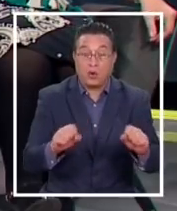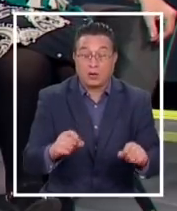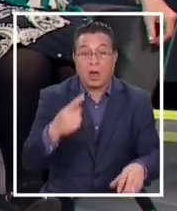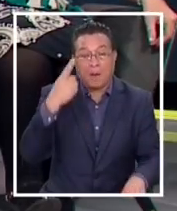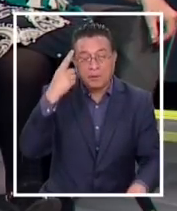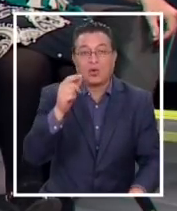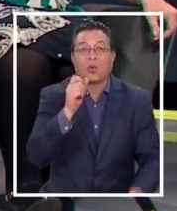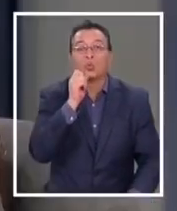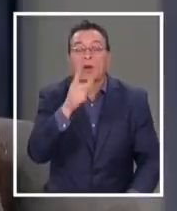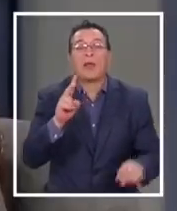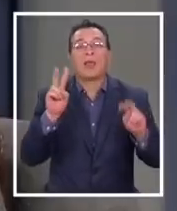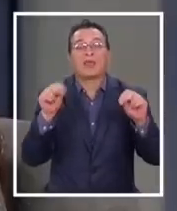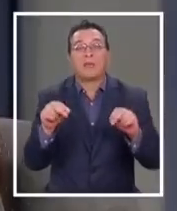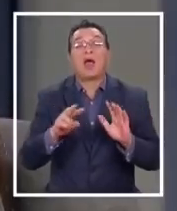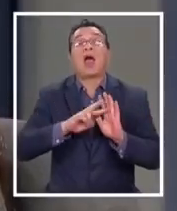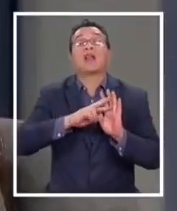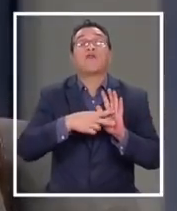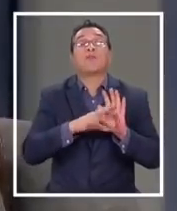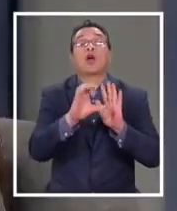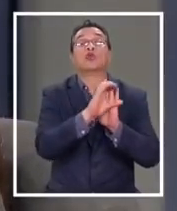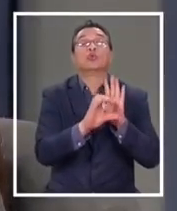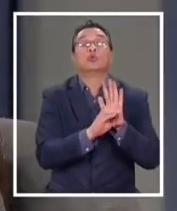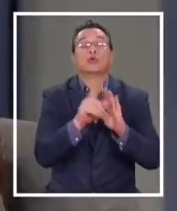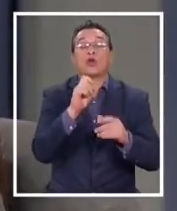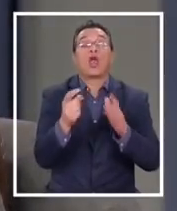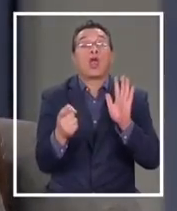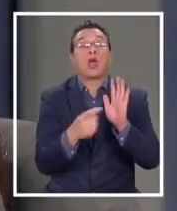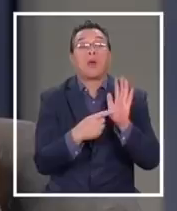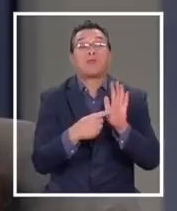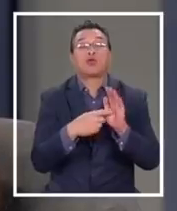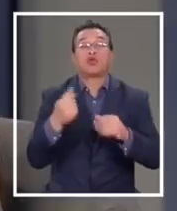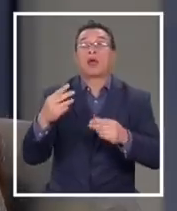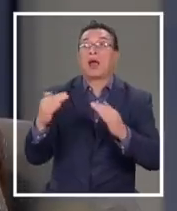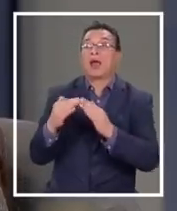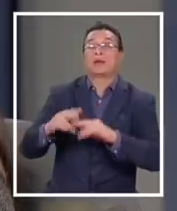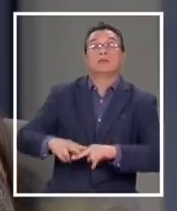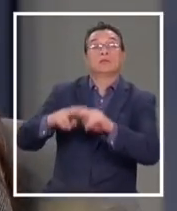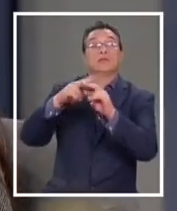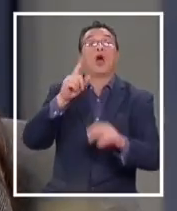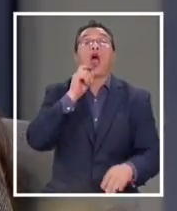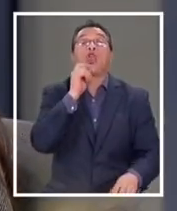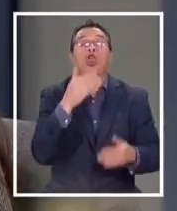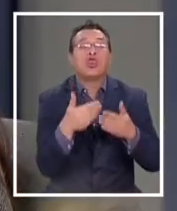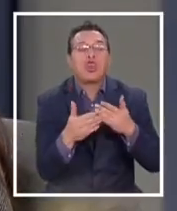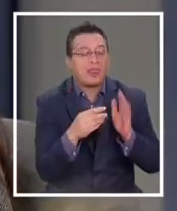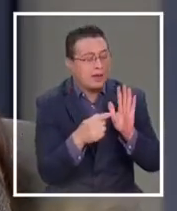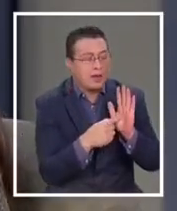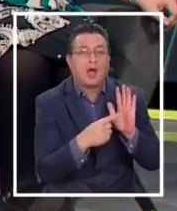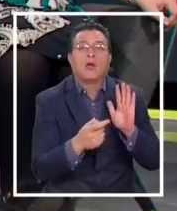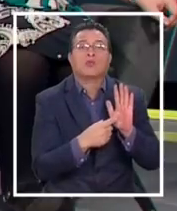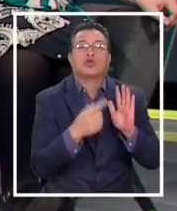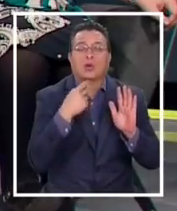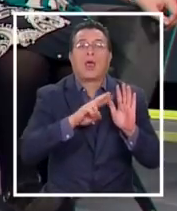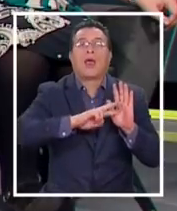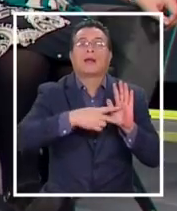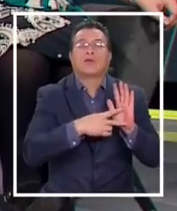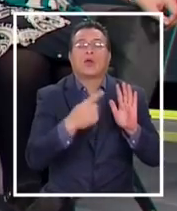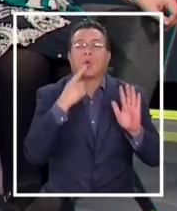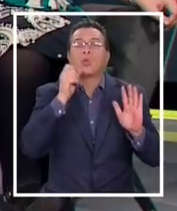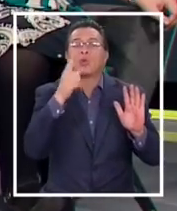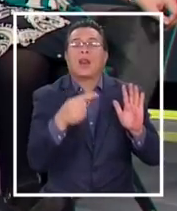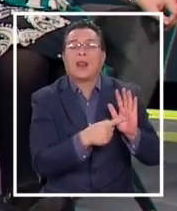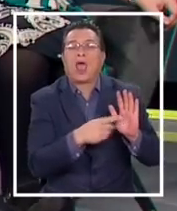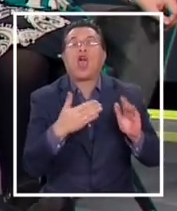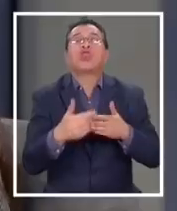ver las materias. Reforma constitucional para establecer un impuesto al patrimonio. ¿Qué parte de la Constitución establece un impuesto al patrimonio que estamos reformando vía una reforma